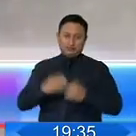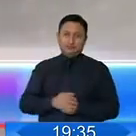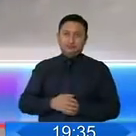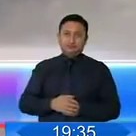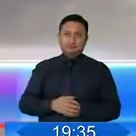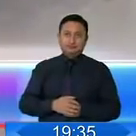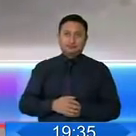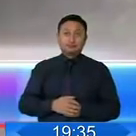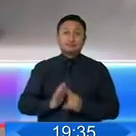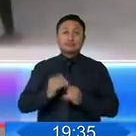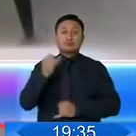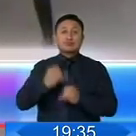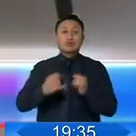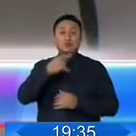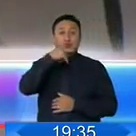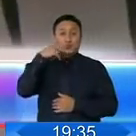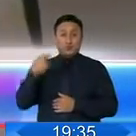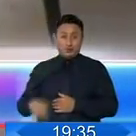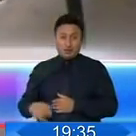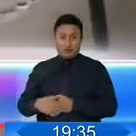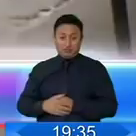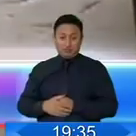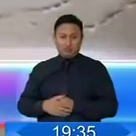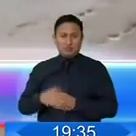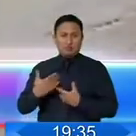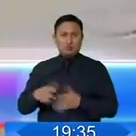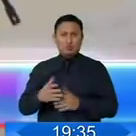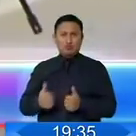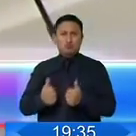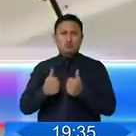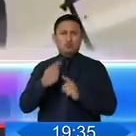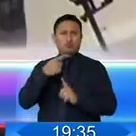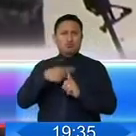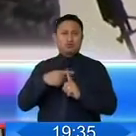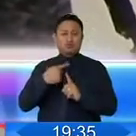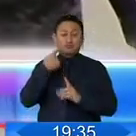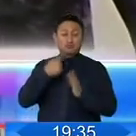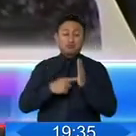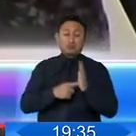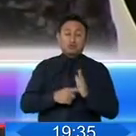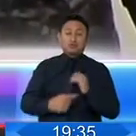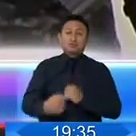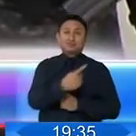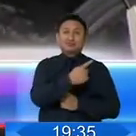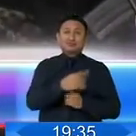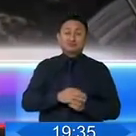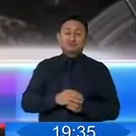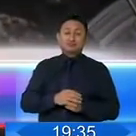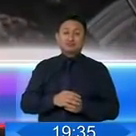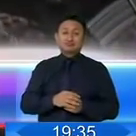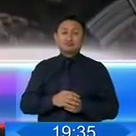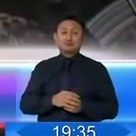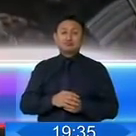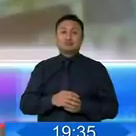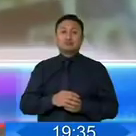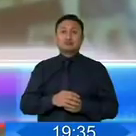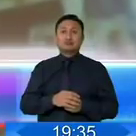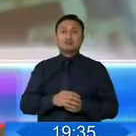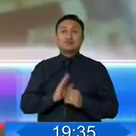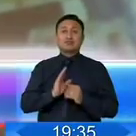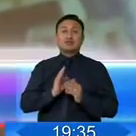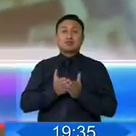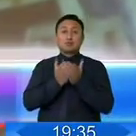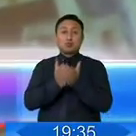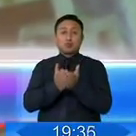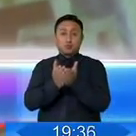En el reciente feriado se logró importantes avances en esta lucha. Uno de estos es el golpe ejecutado en los puertos, el